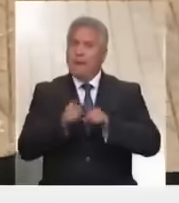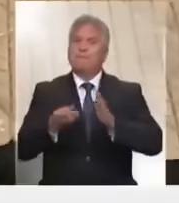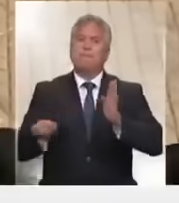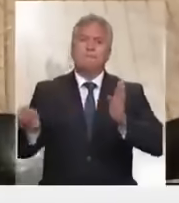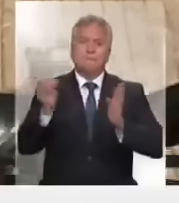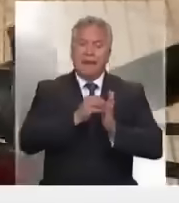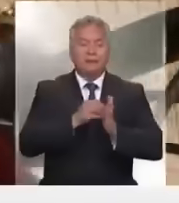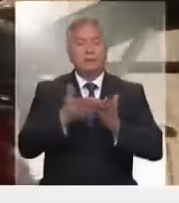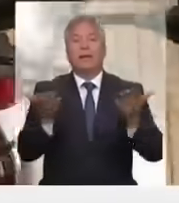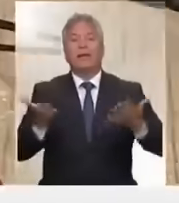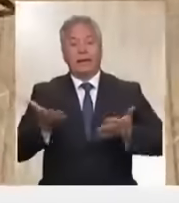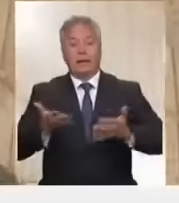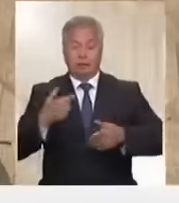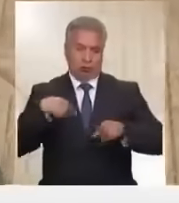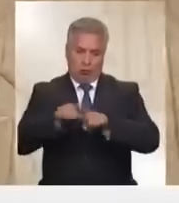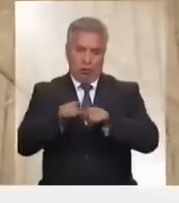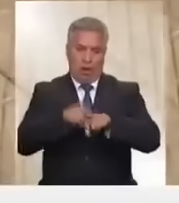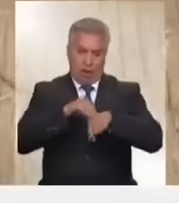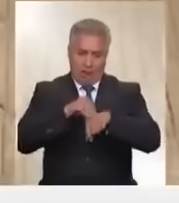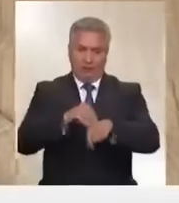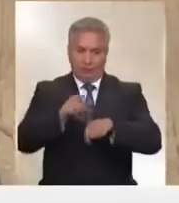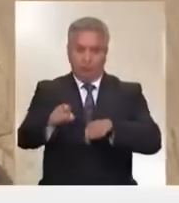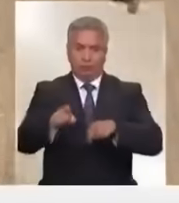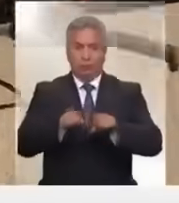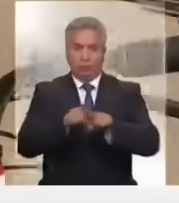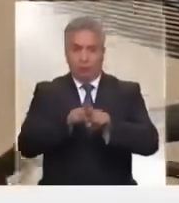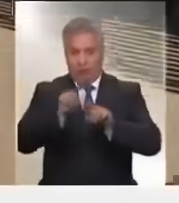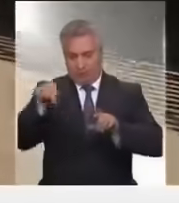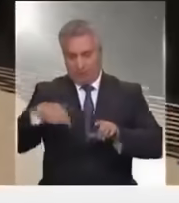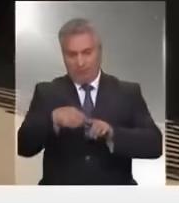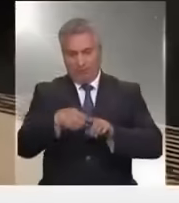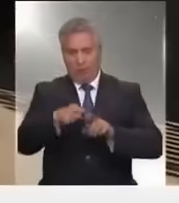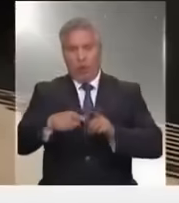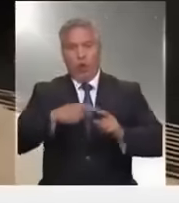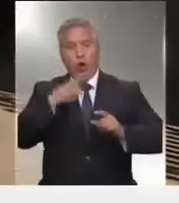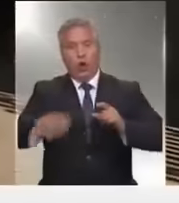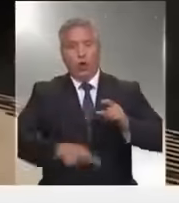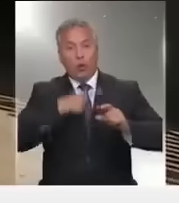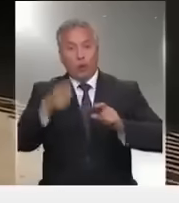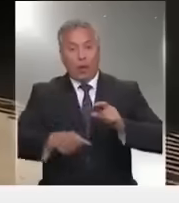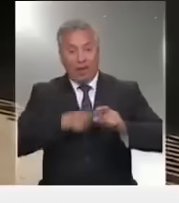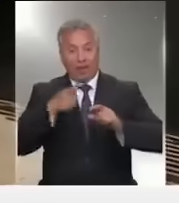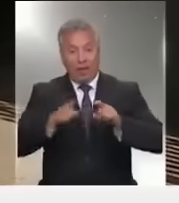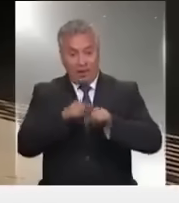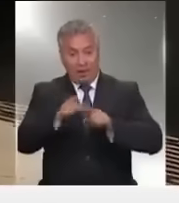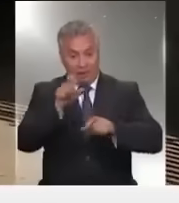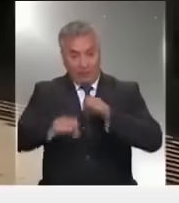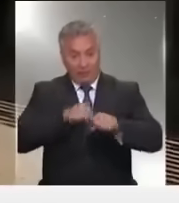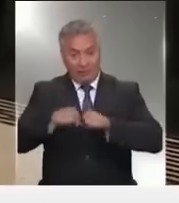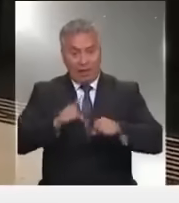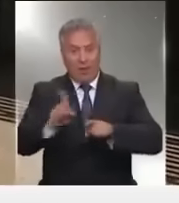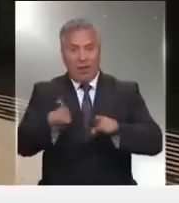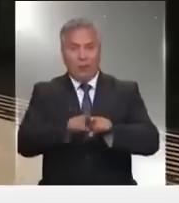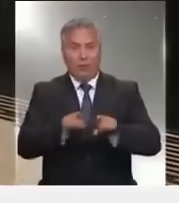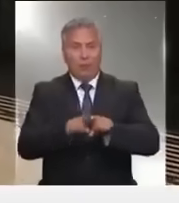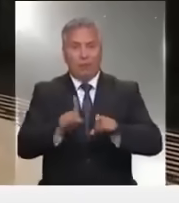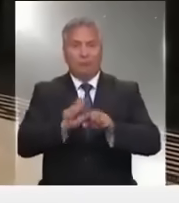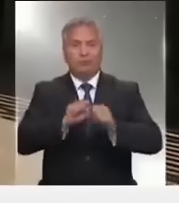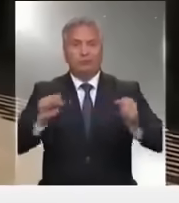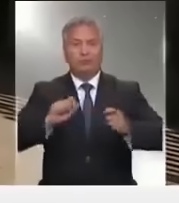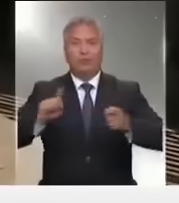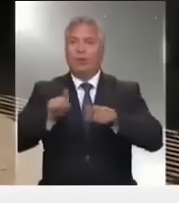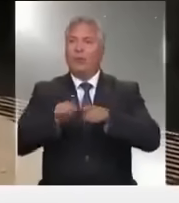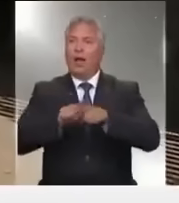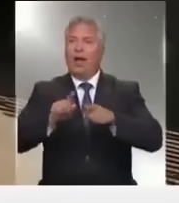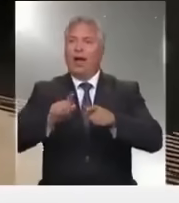¿qué le recomendaría yo a esta persona? Por ejemplo, poner un ULOC en el sector de la rueda para que la misma bicicleta no se transforme